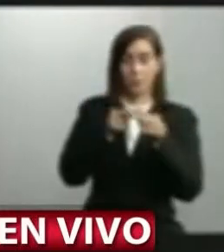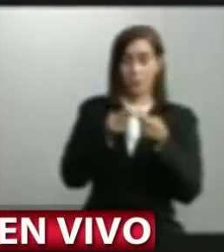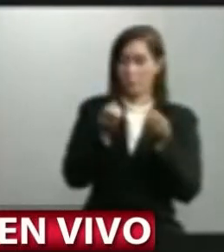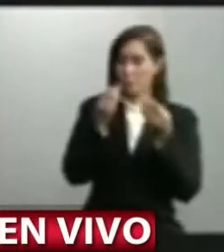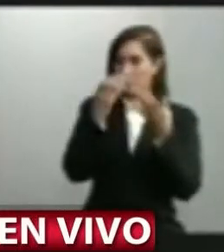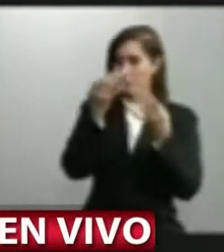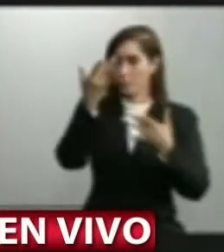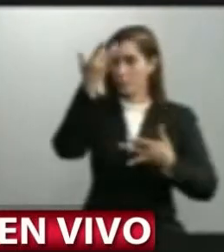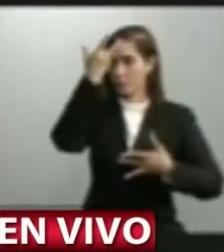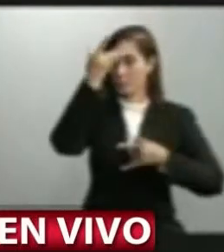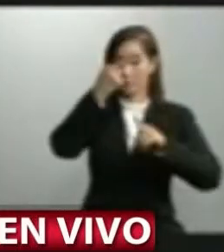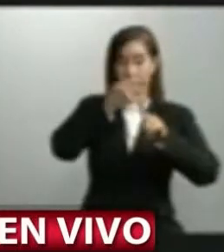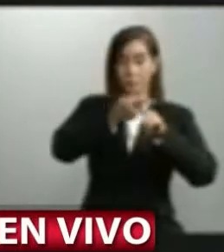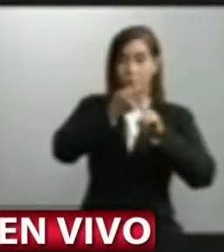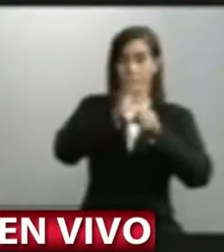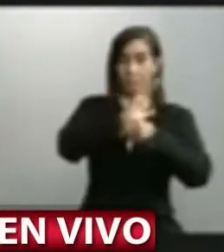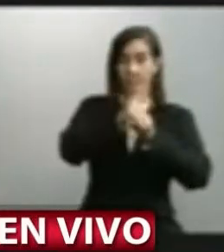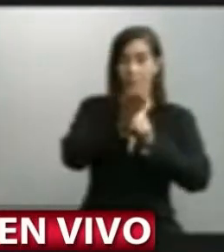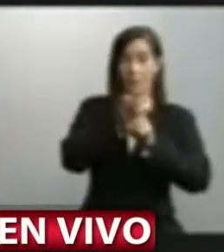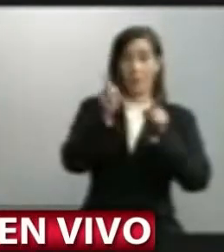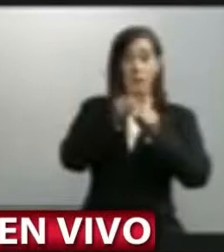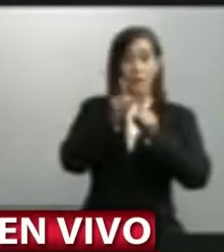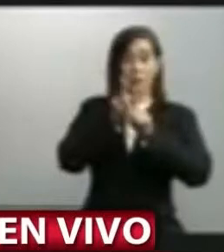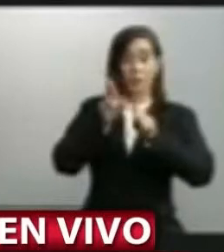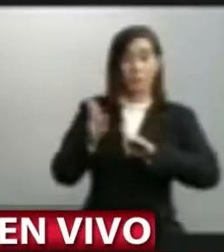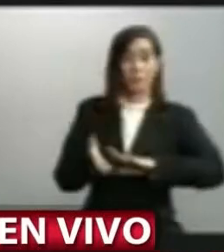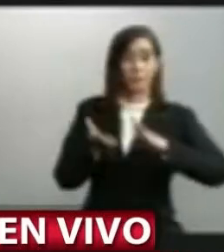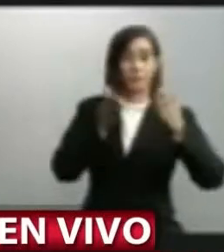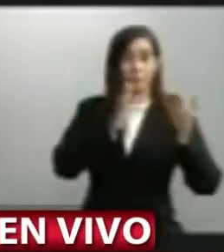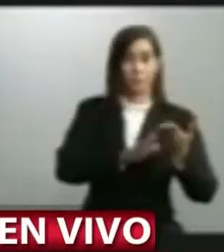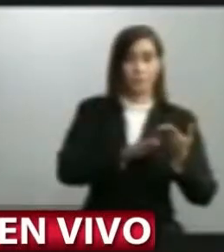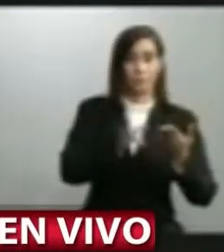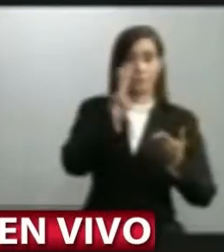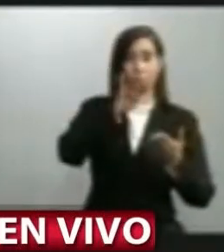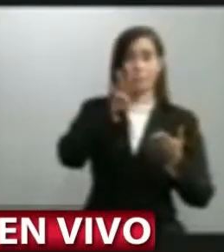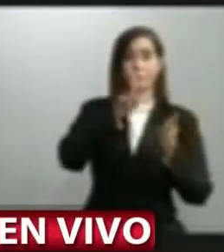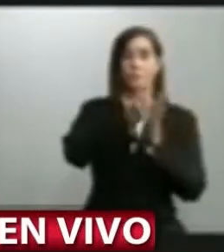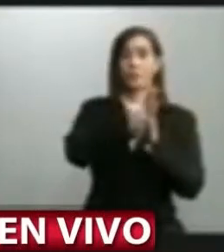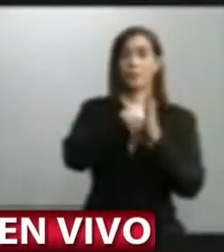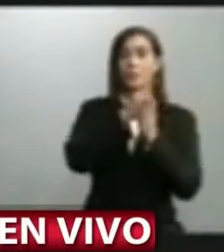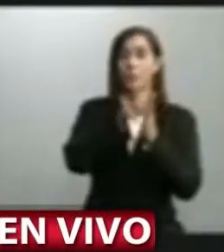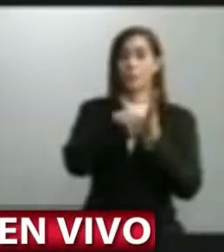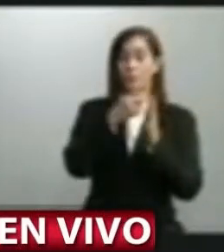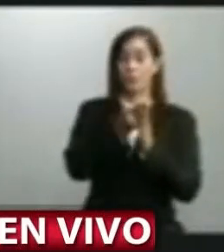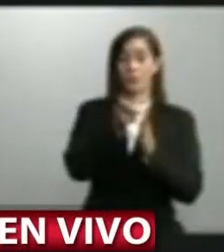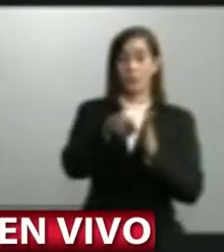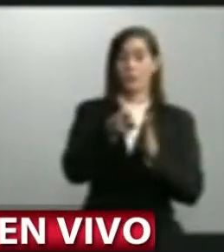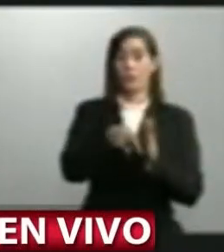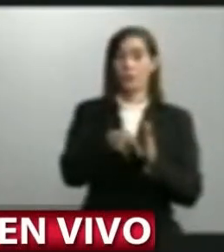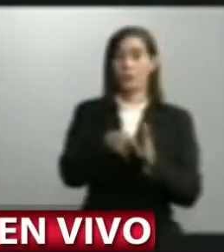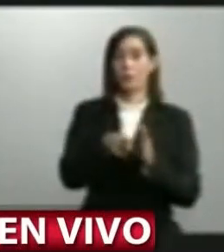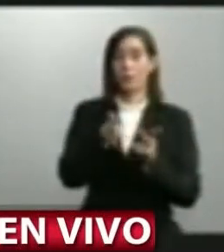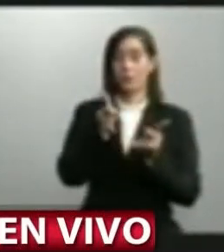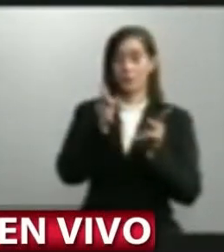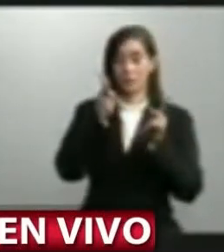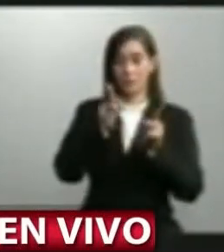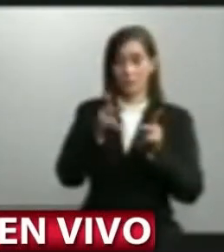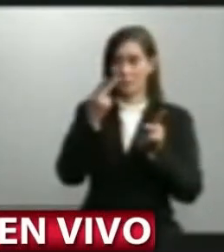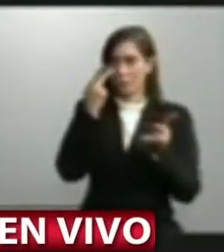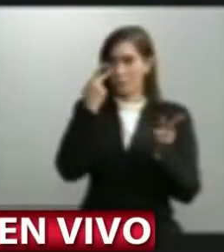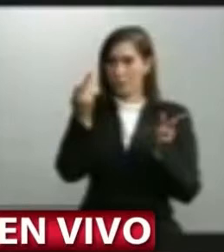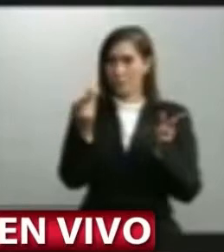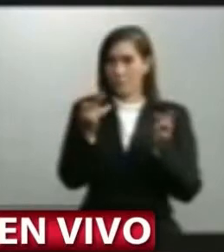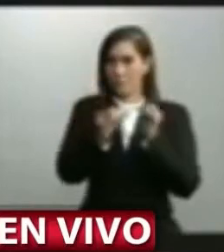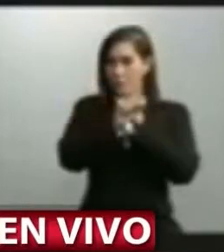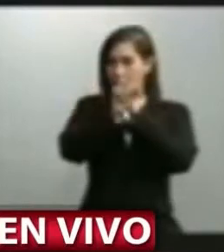alarmante la cantidad de casos y de fallecimientos, sobre todo en 24 horas, y que esos fallecimientos y esos casos no figuren en las